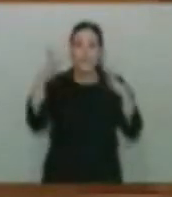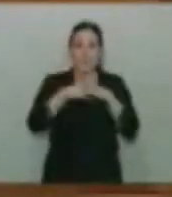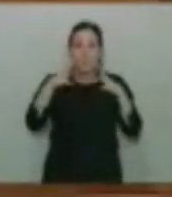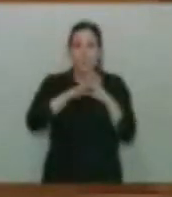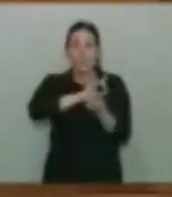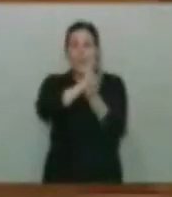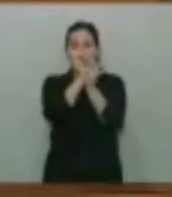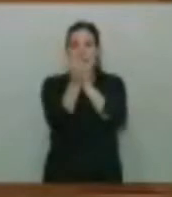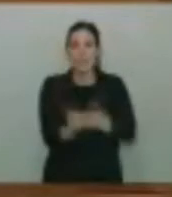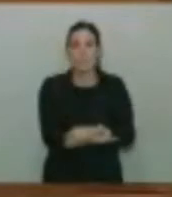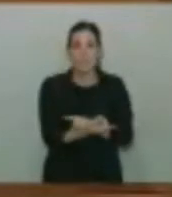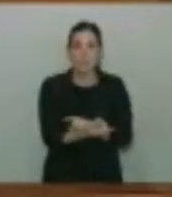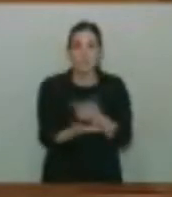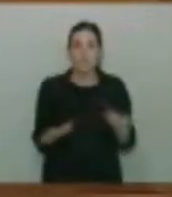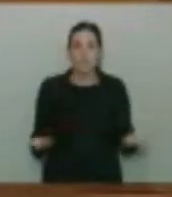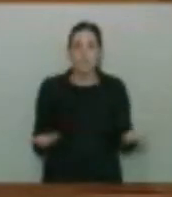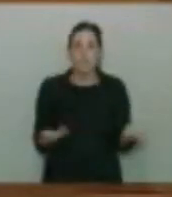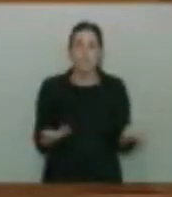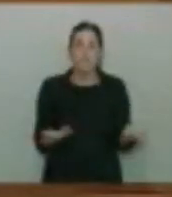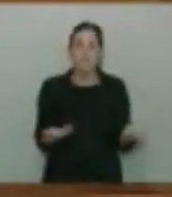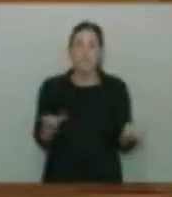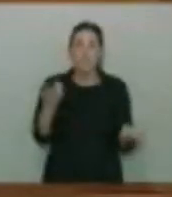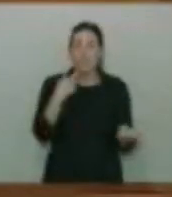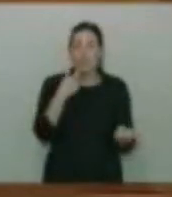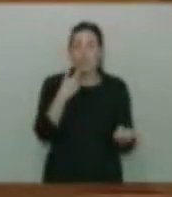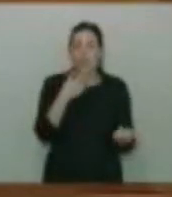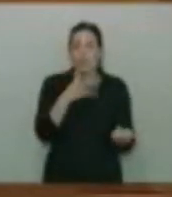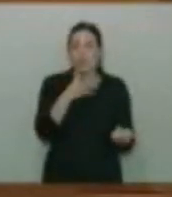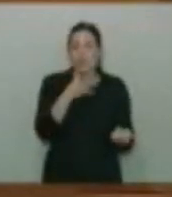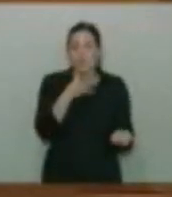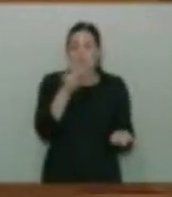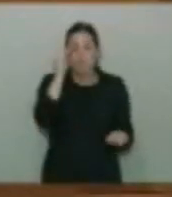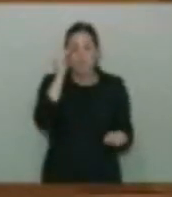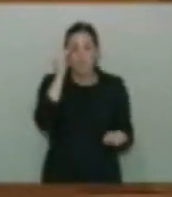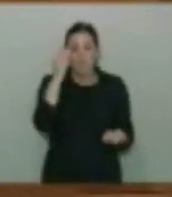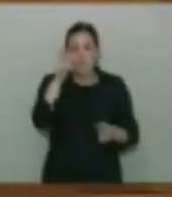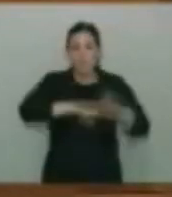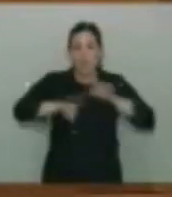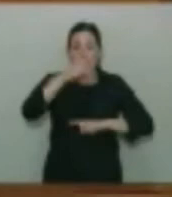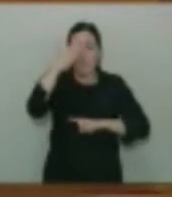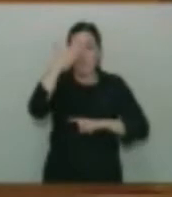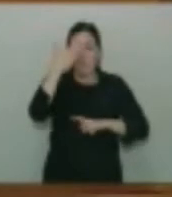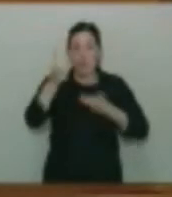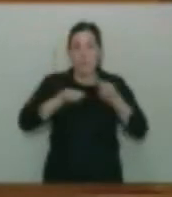esa dualidad y esa fragmentación en el empleo, que ya digo que es el principal problema de nuestro mercado laboral.